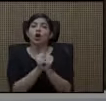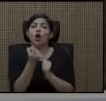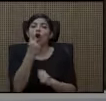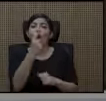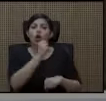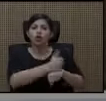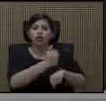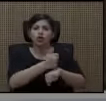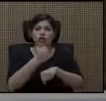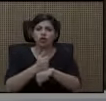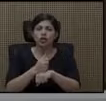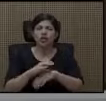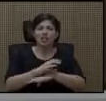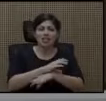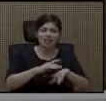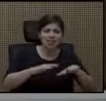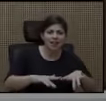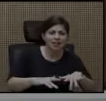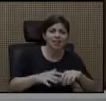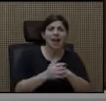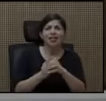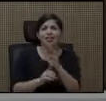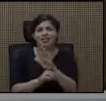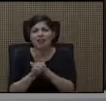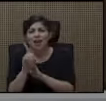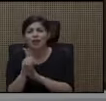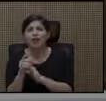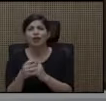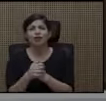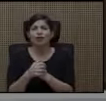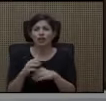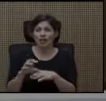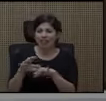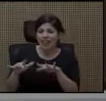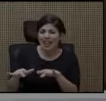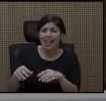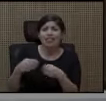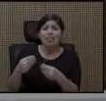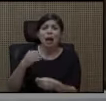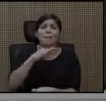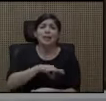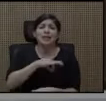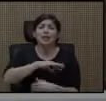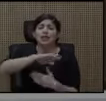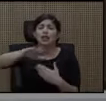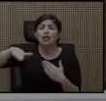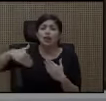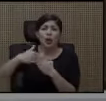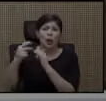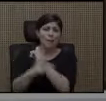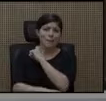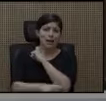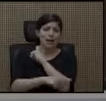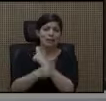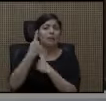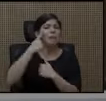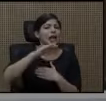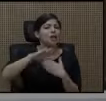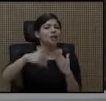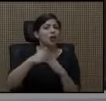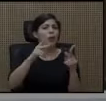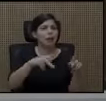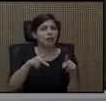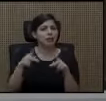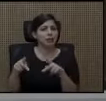carbonizados digitalizados y descentralizados que generan bienestar en todo el territorio para todas y todos a